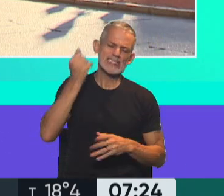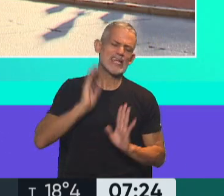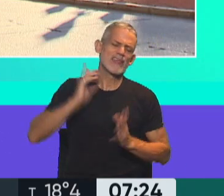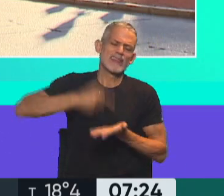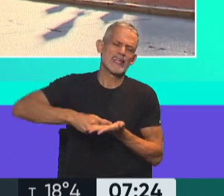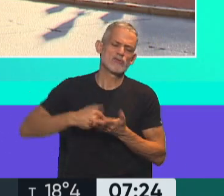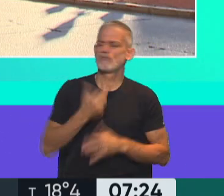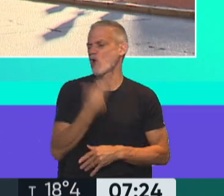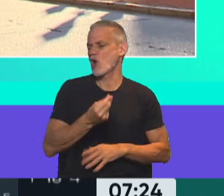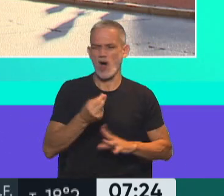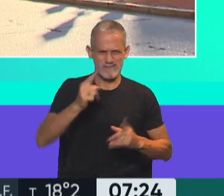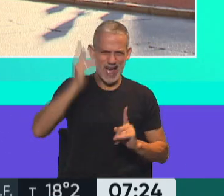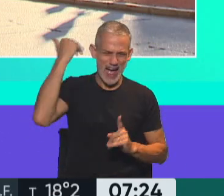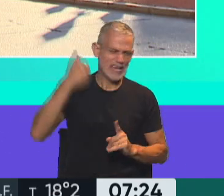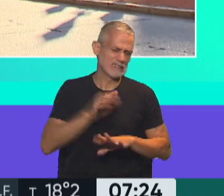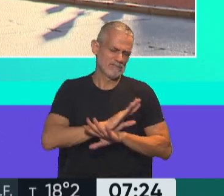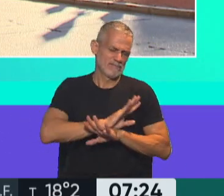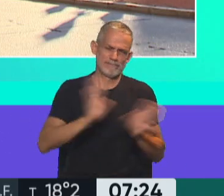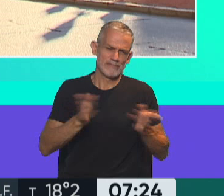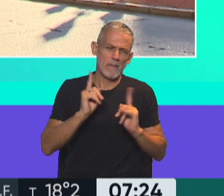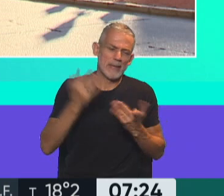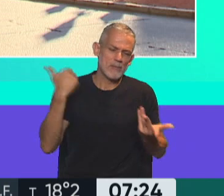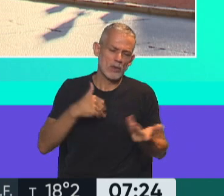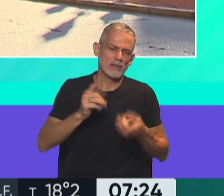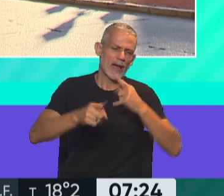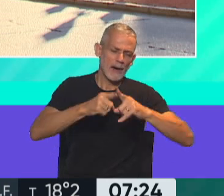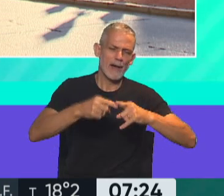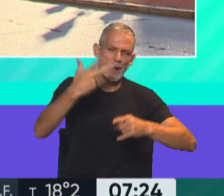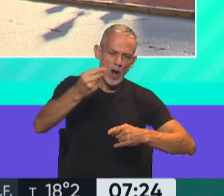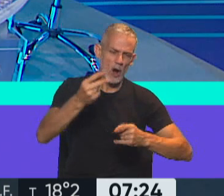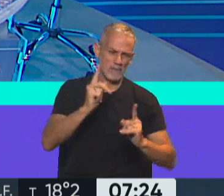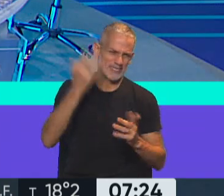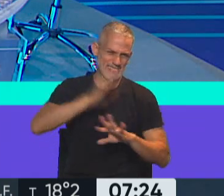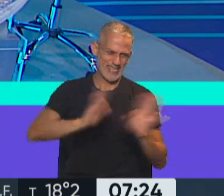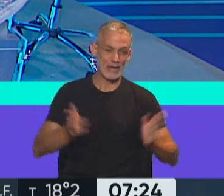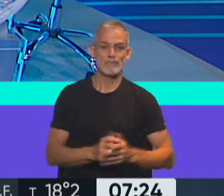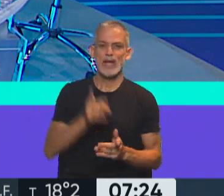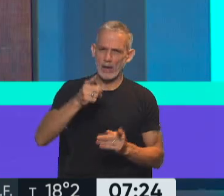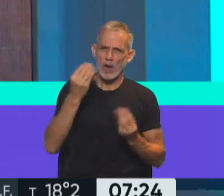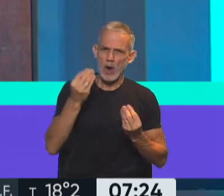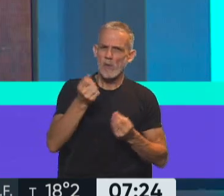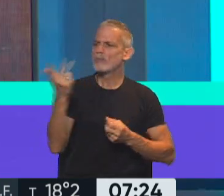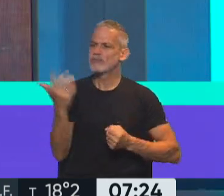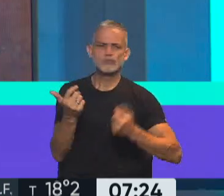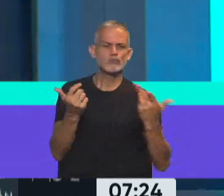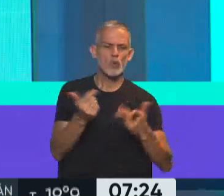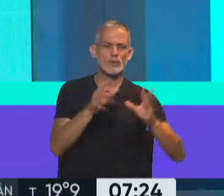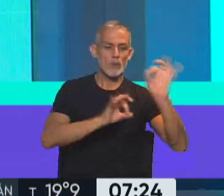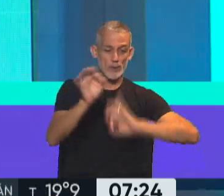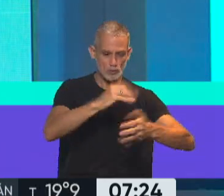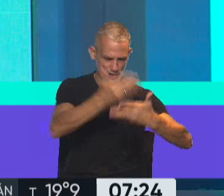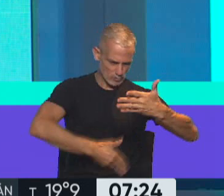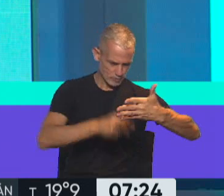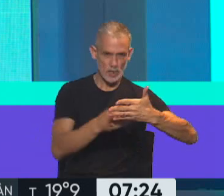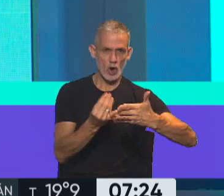de no avanzar en un acuerdo en el fondo monetario internacional ahora nos metemos de lleno en cómo quedó puntualmente este proyecto de entendimiento